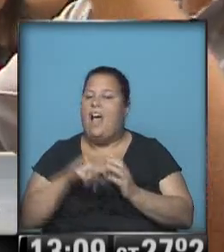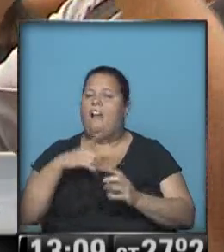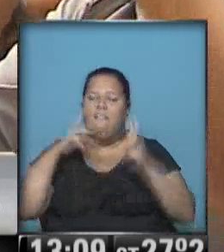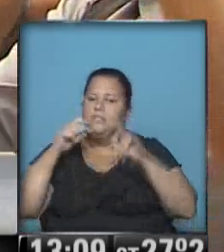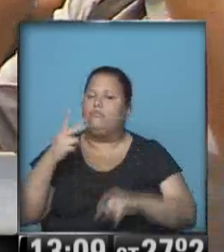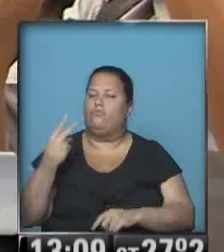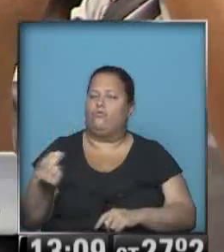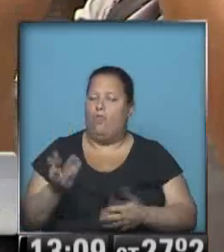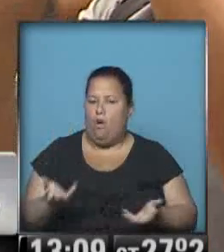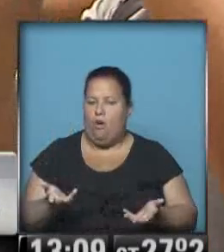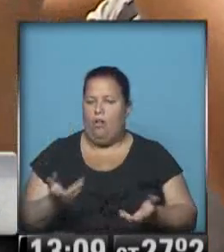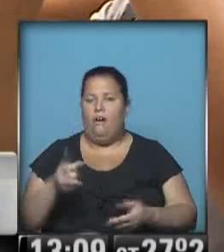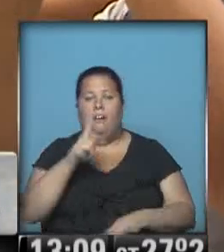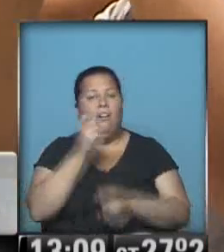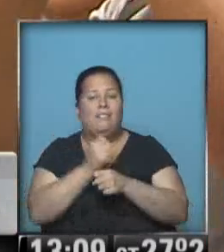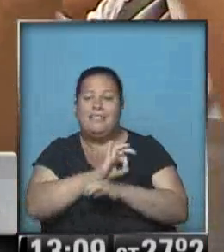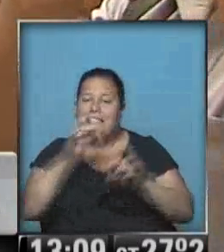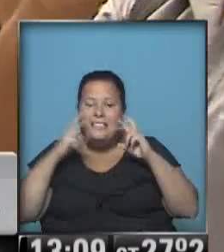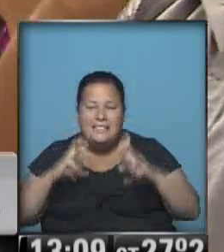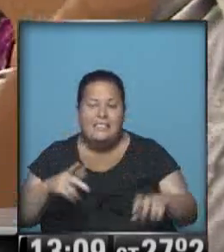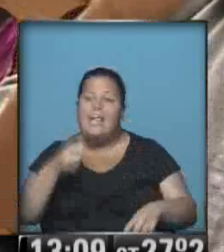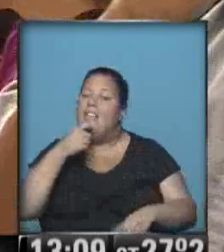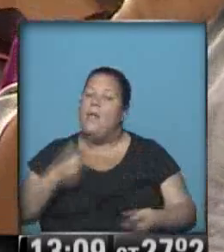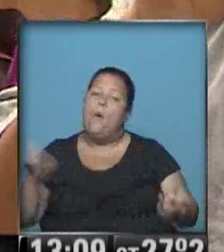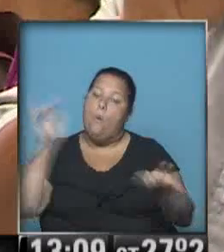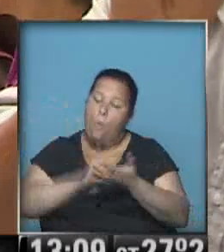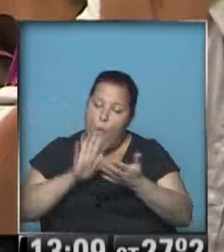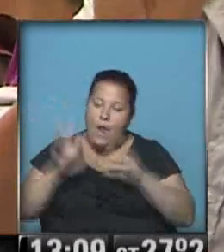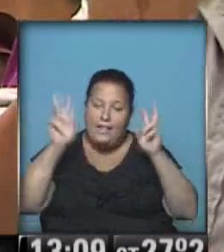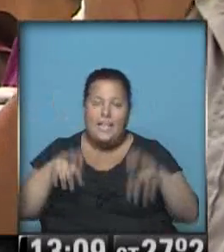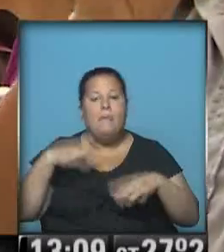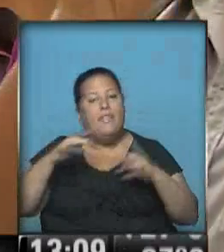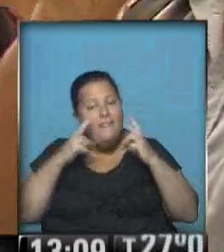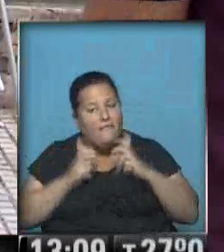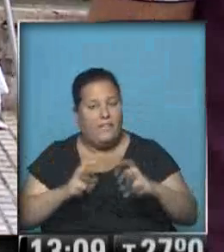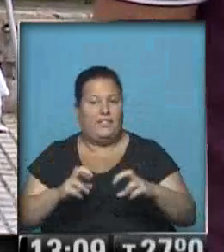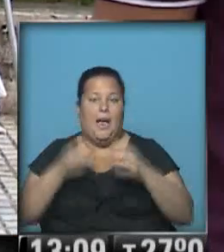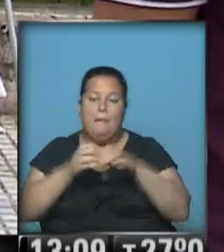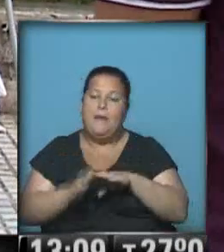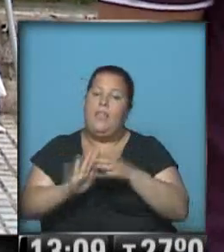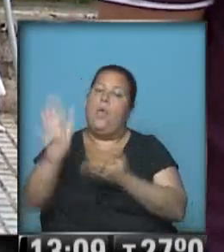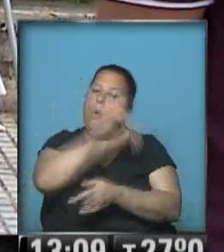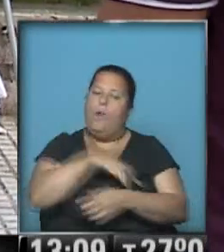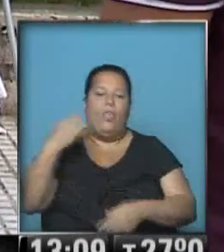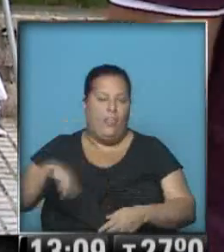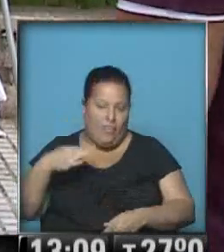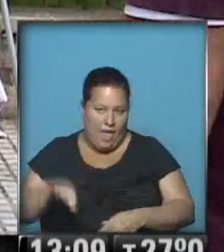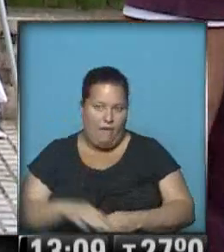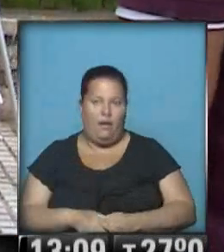investigar. Que lo que no hicieron es investigar, y si tienen que volver a llevar la causa e investigar esto desde el comienzo, que lo hagan.